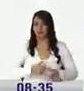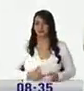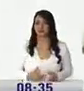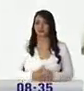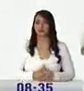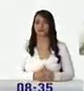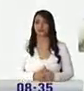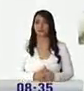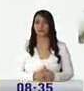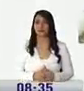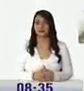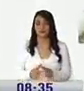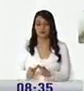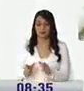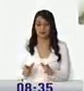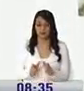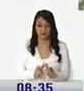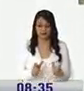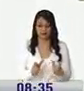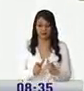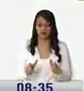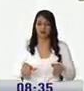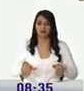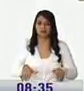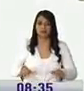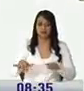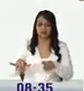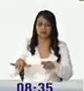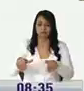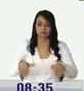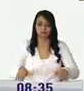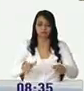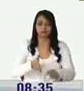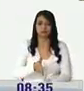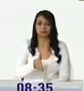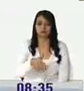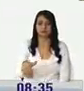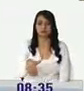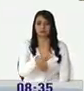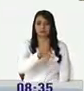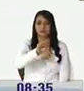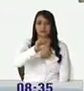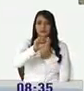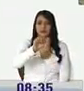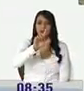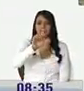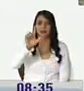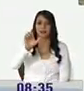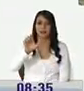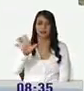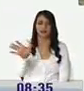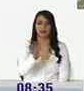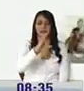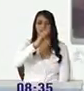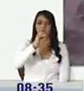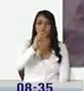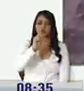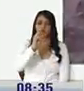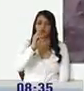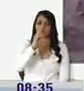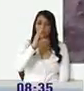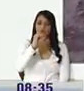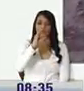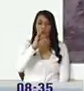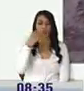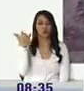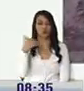haciendo más Grand vas lagunitas en la Calderón y Valdivia sector La Salle parroquia y conocoto este sector dar